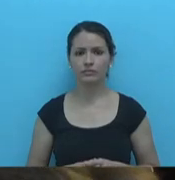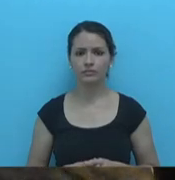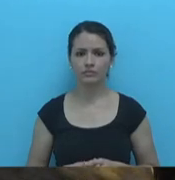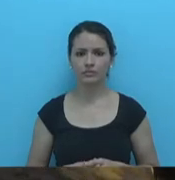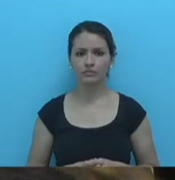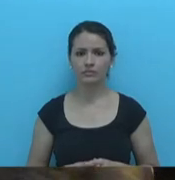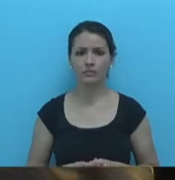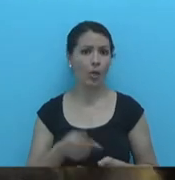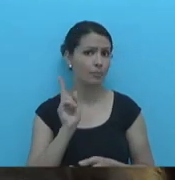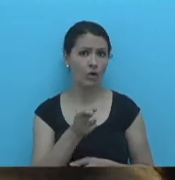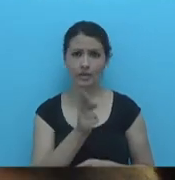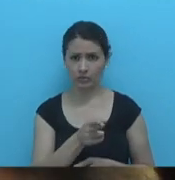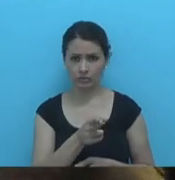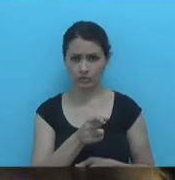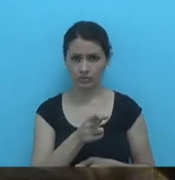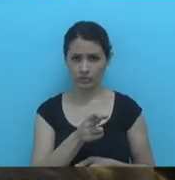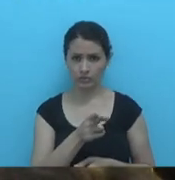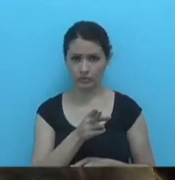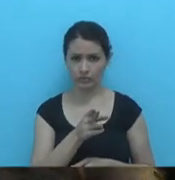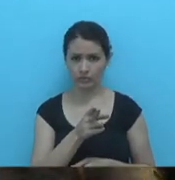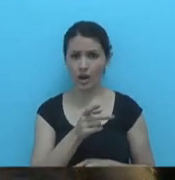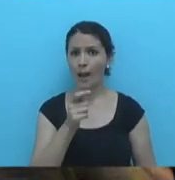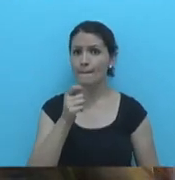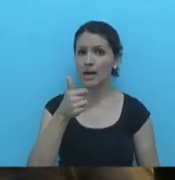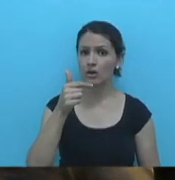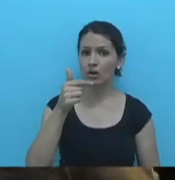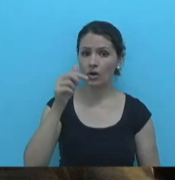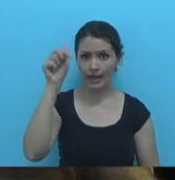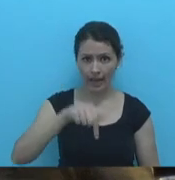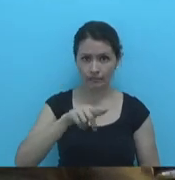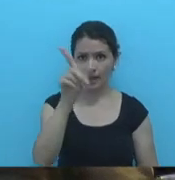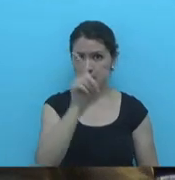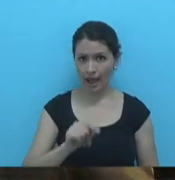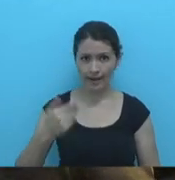producción de soja. Lo ha prohibido. Sin embargo, nosotros